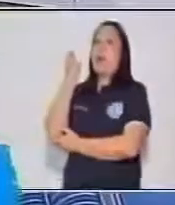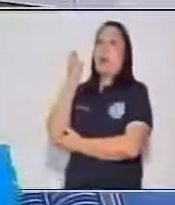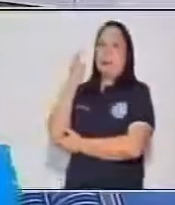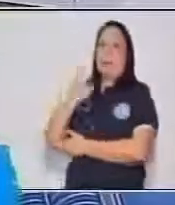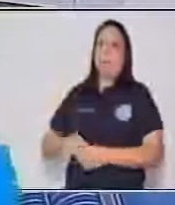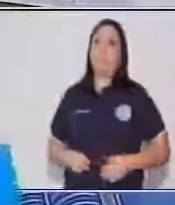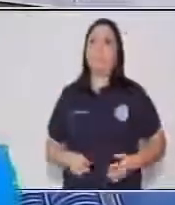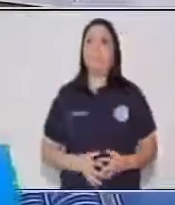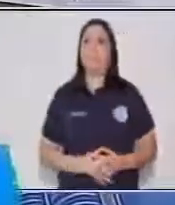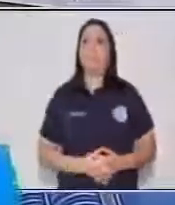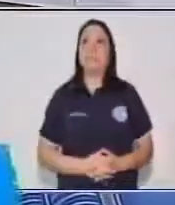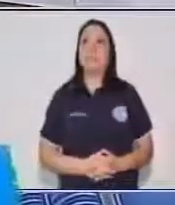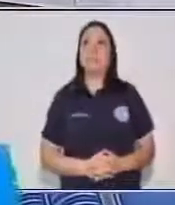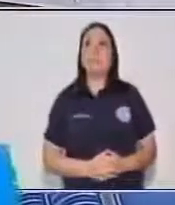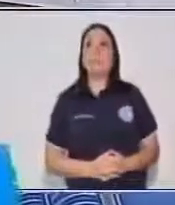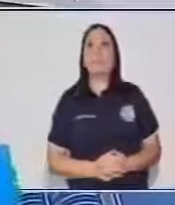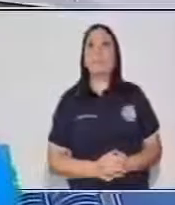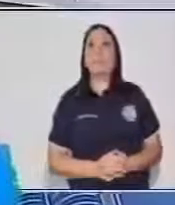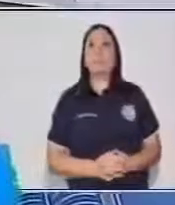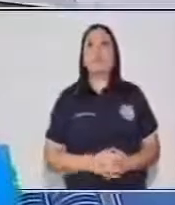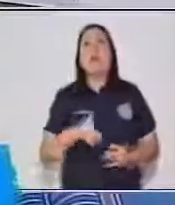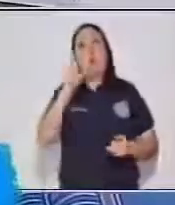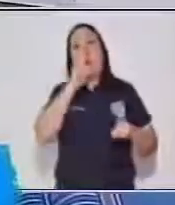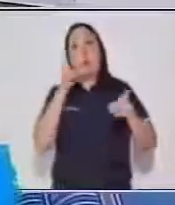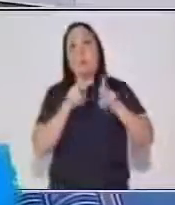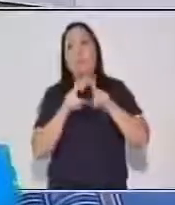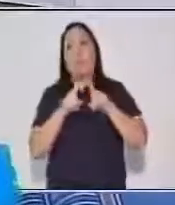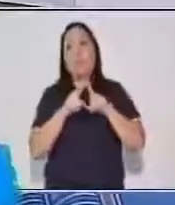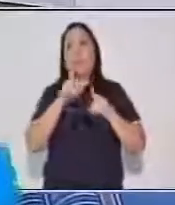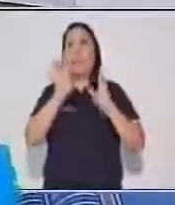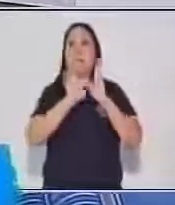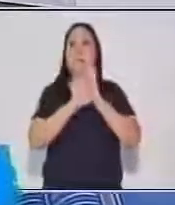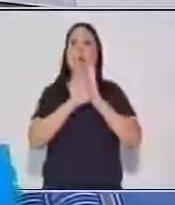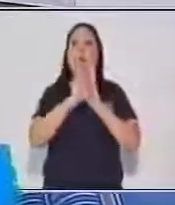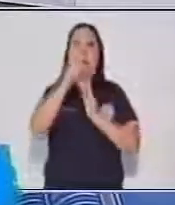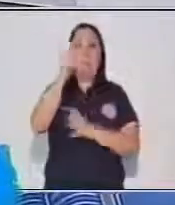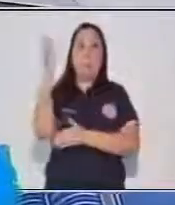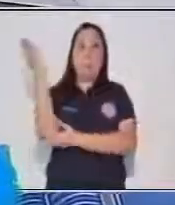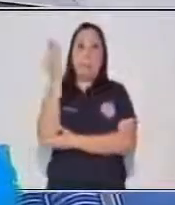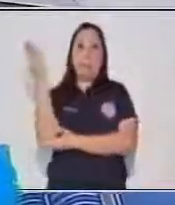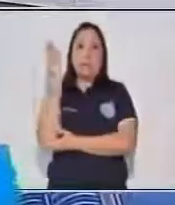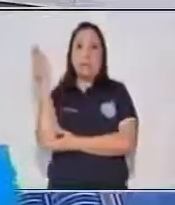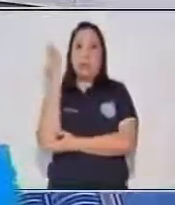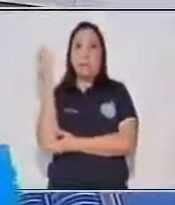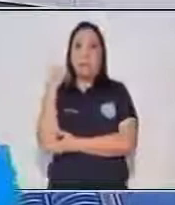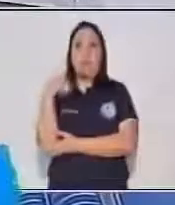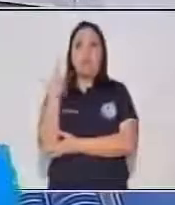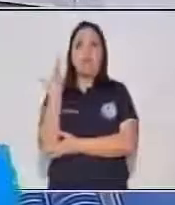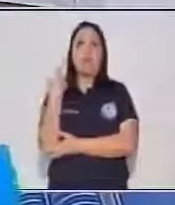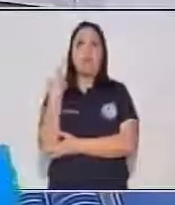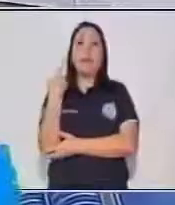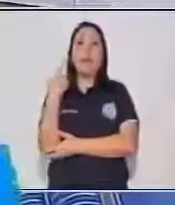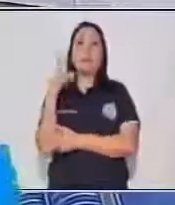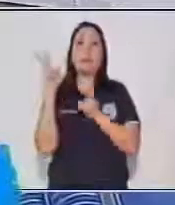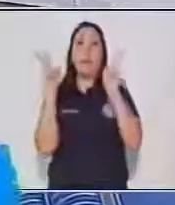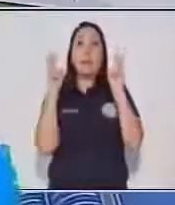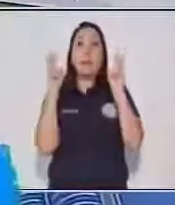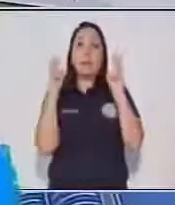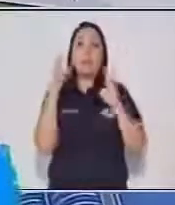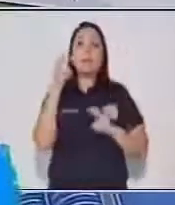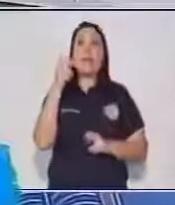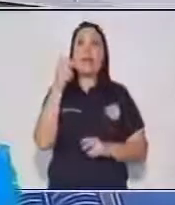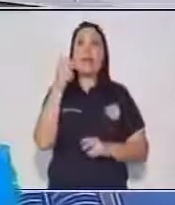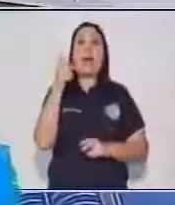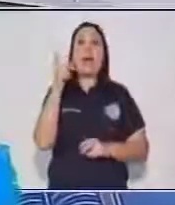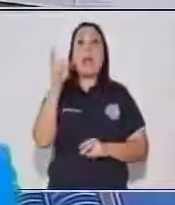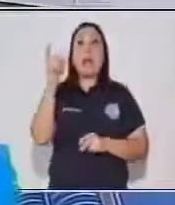tu exposición. O bien, si tú vas a exponer sobre un tema en específico, por ejemplo, autores